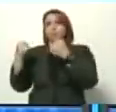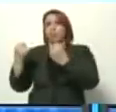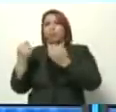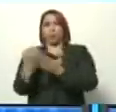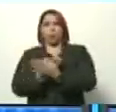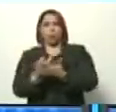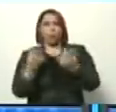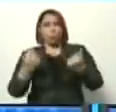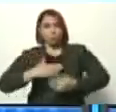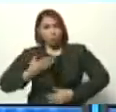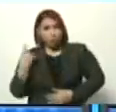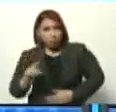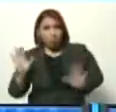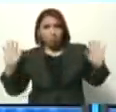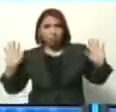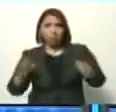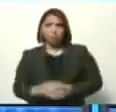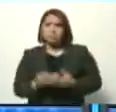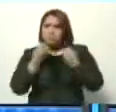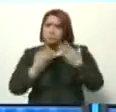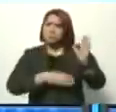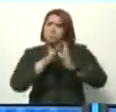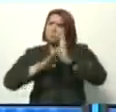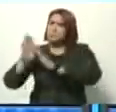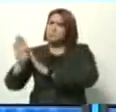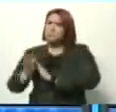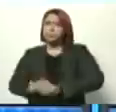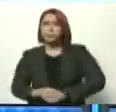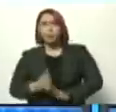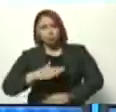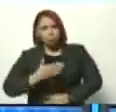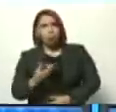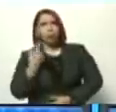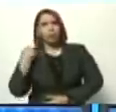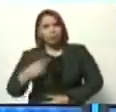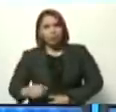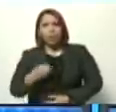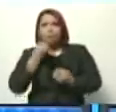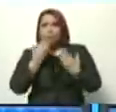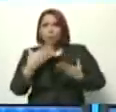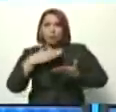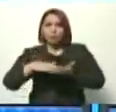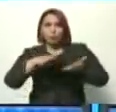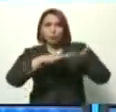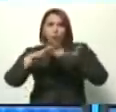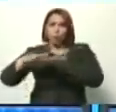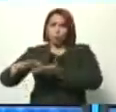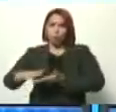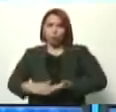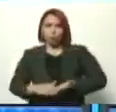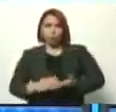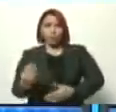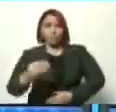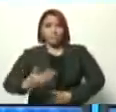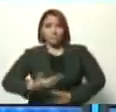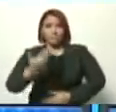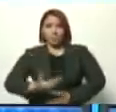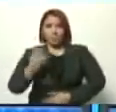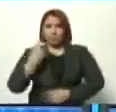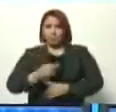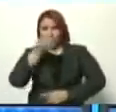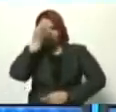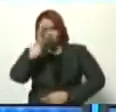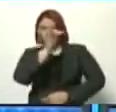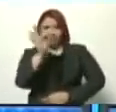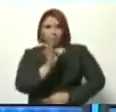tener buen desarrollo, puedan tener buenas soluciones. Y lo más importante es que desde el Consejo